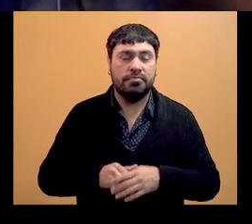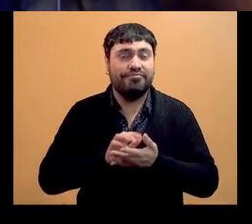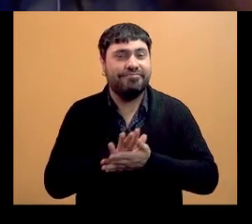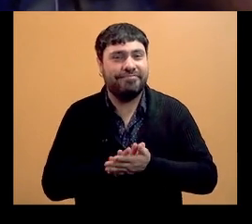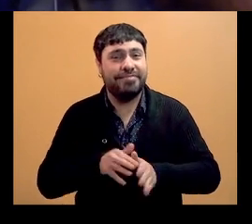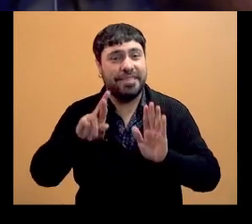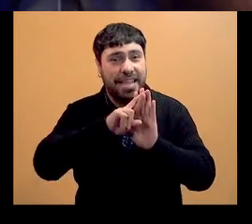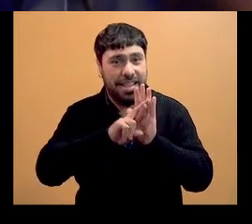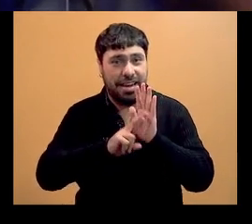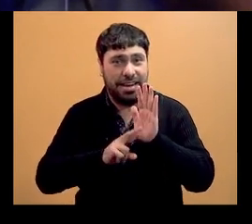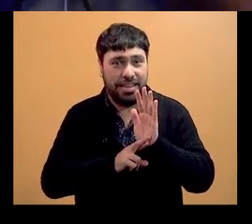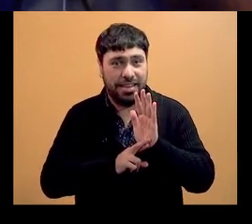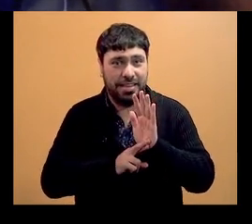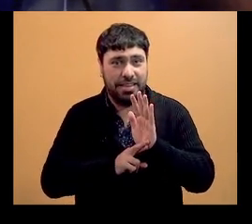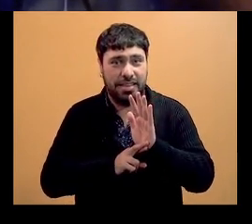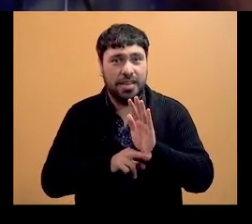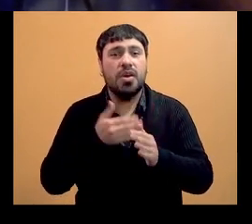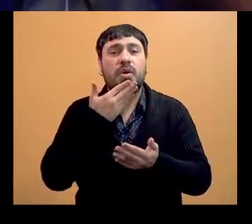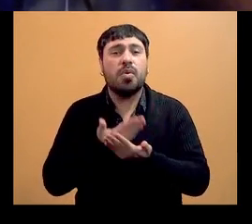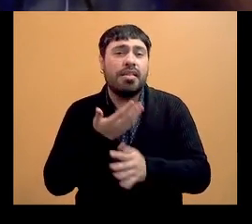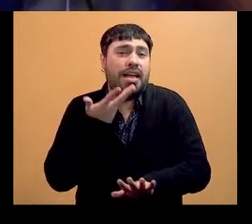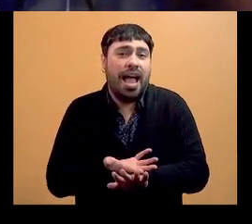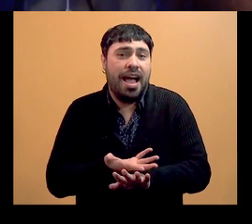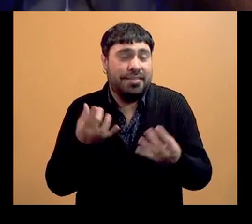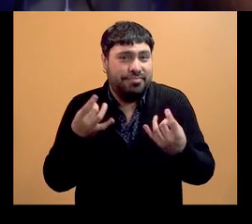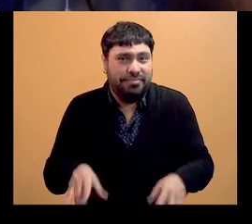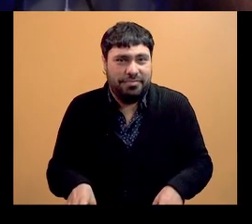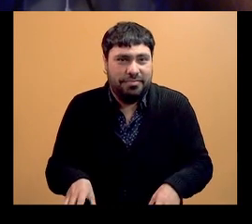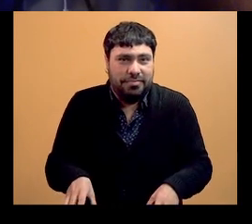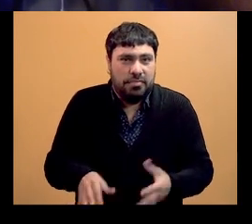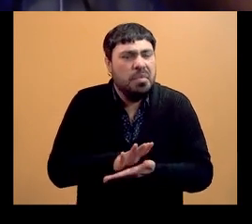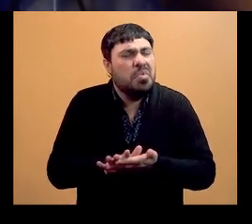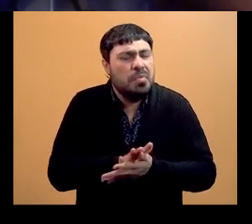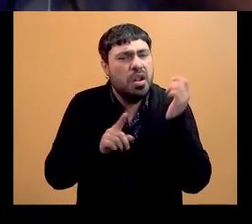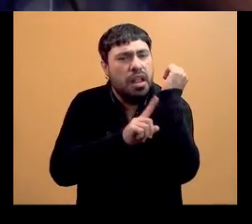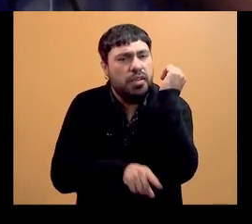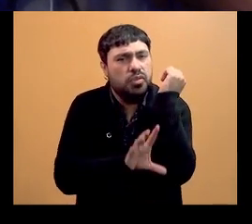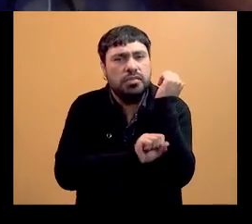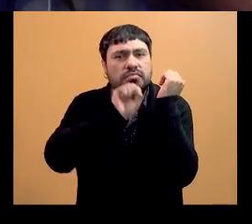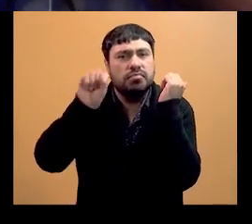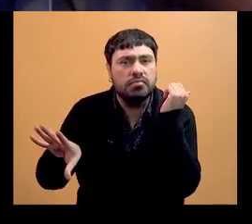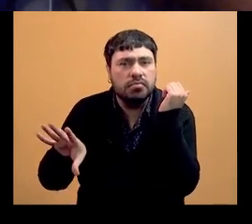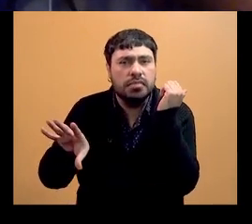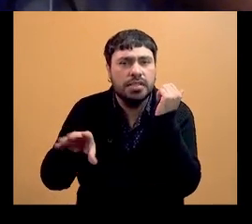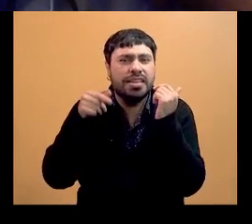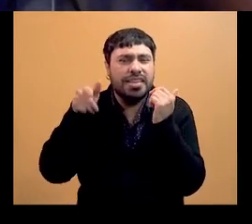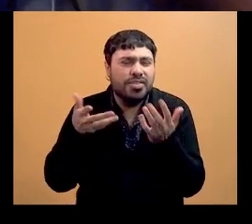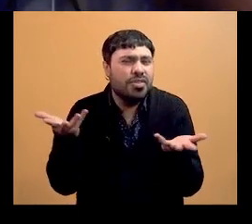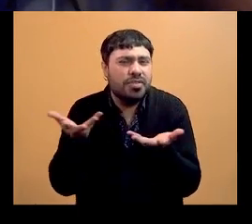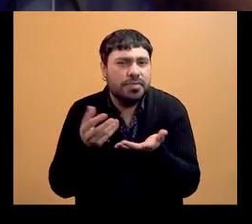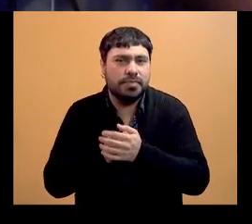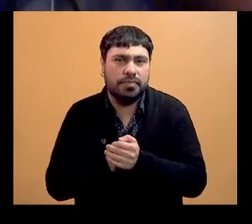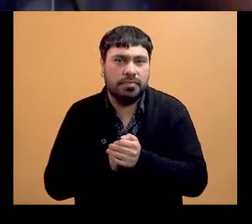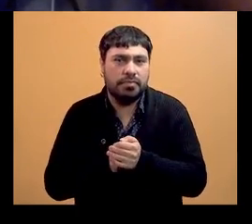que la tecnología existe. Por ejemplo, hoy en día las regulaciones que les comentaba respecto a qué se hace con la basura espacial luego de que cumplió